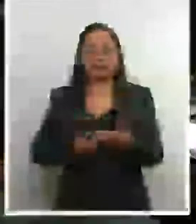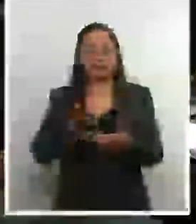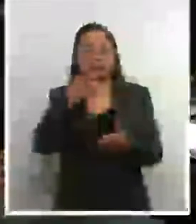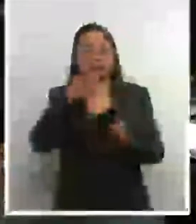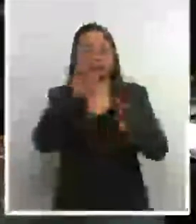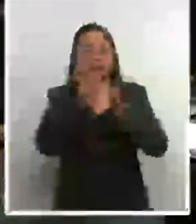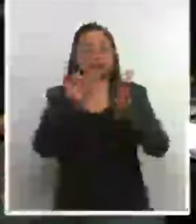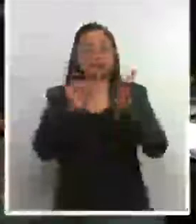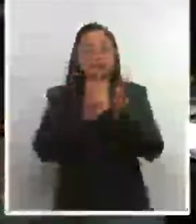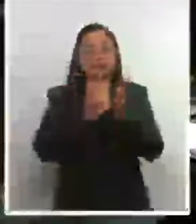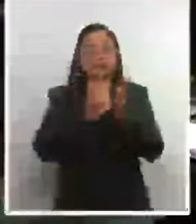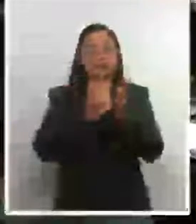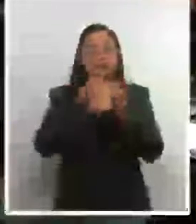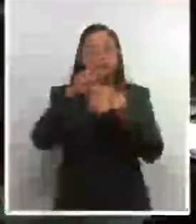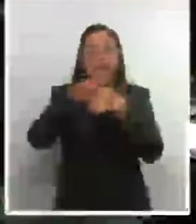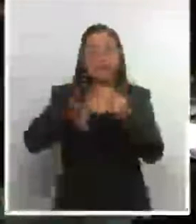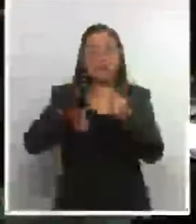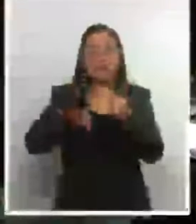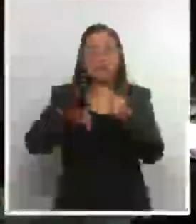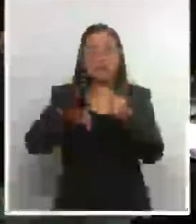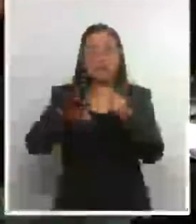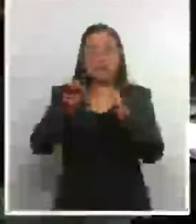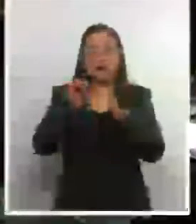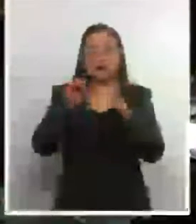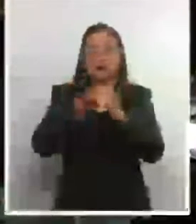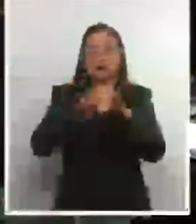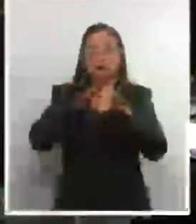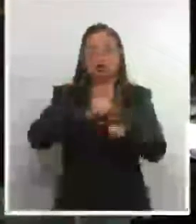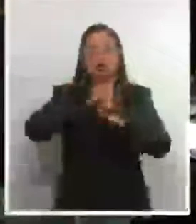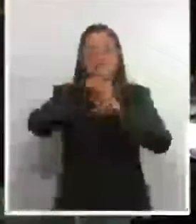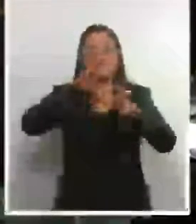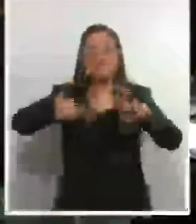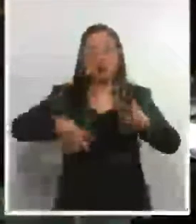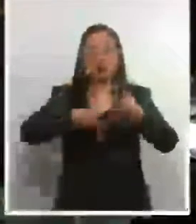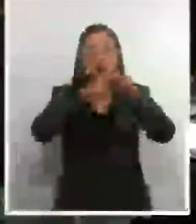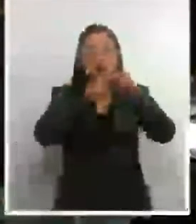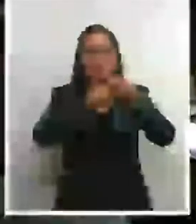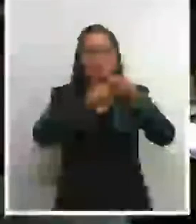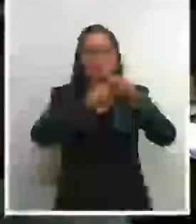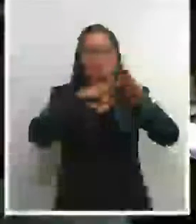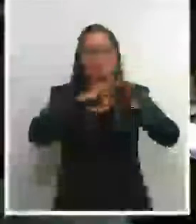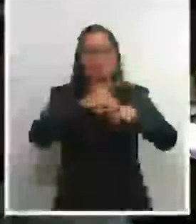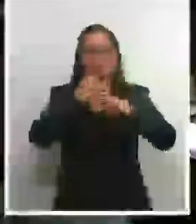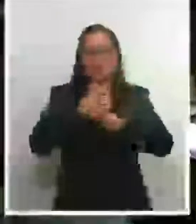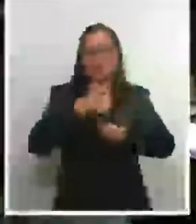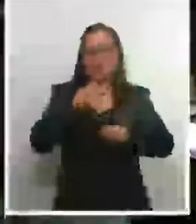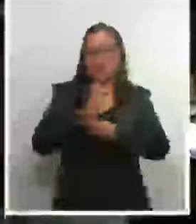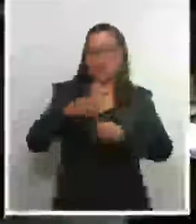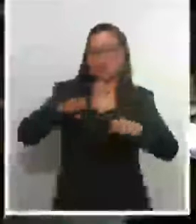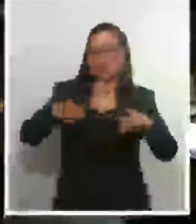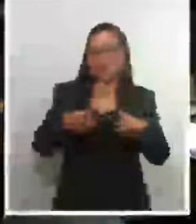Este artículo es el último de los que componen el tema de la seguridad.